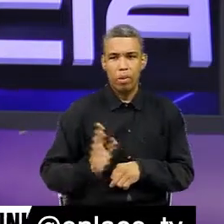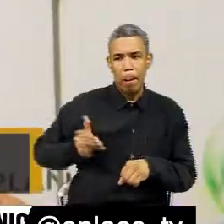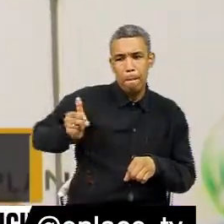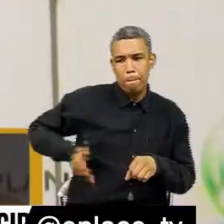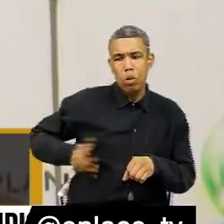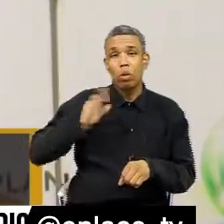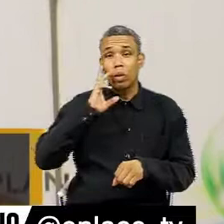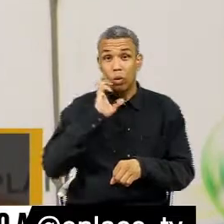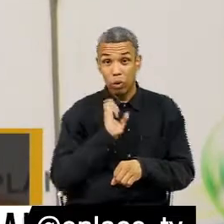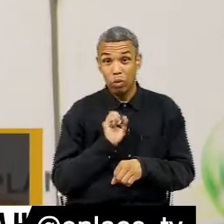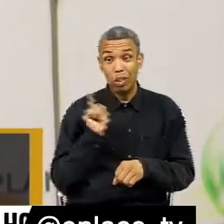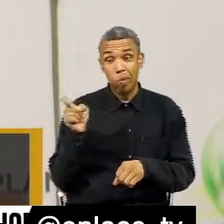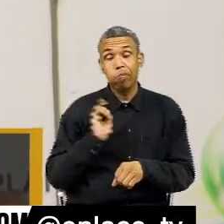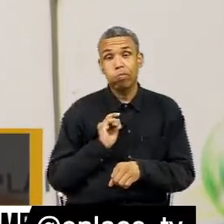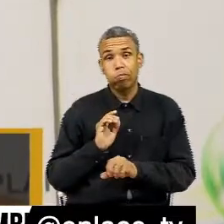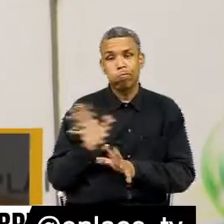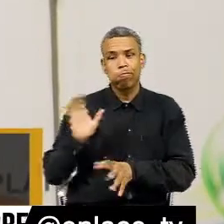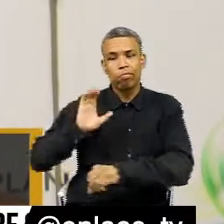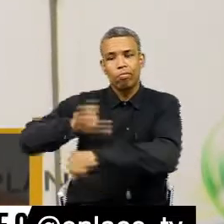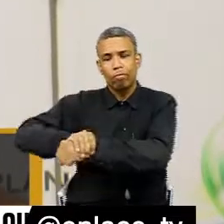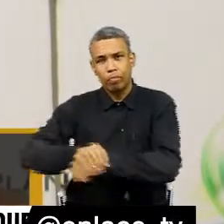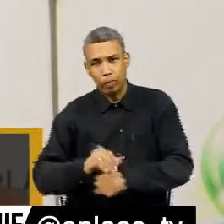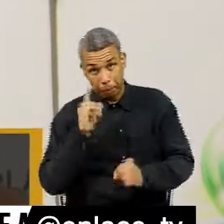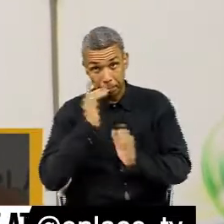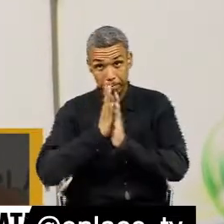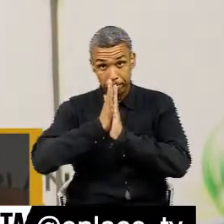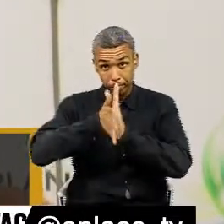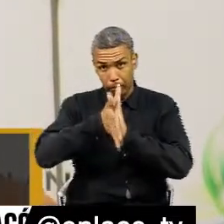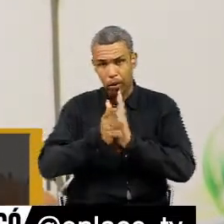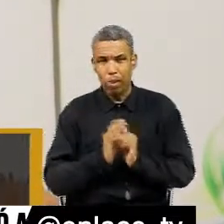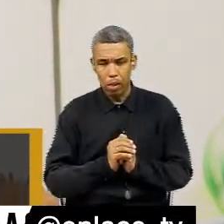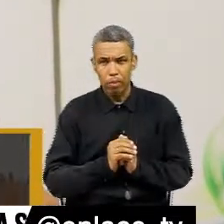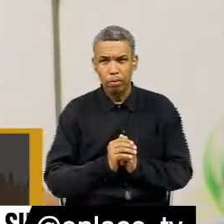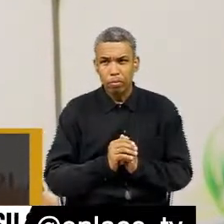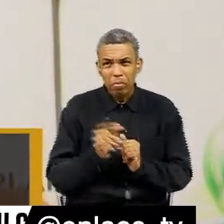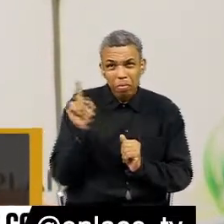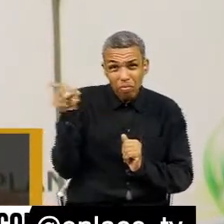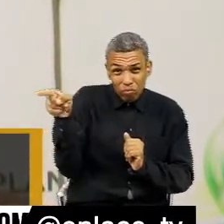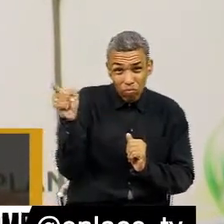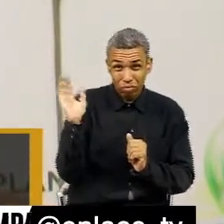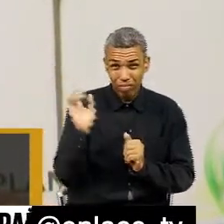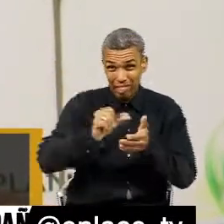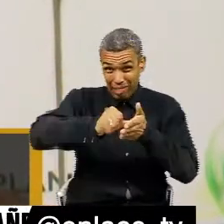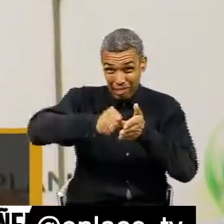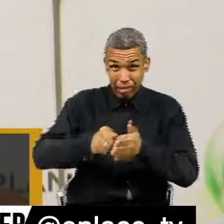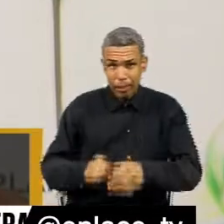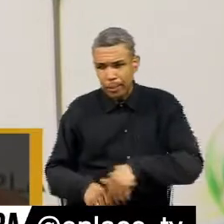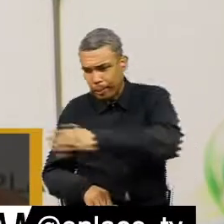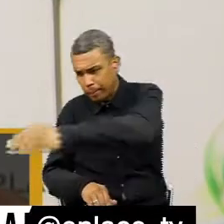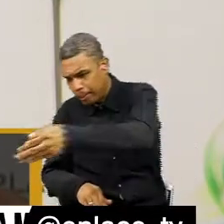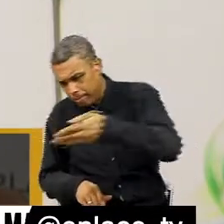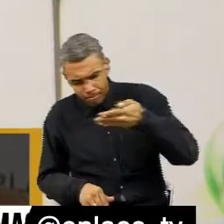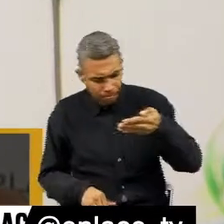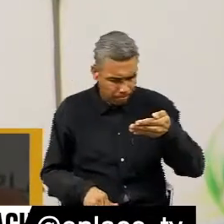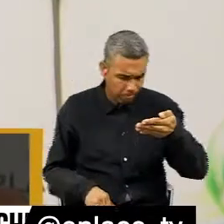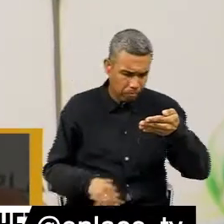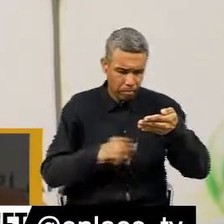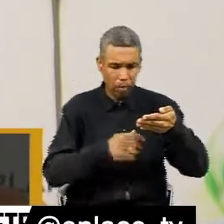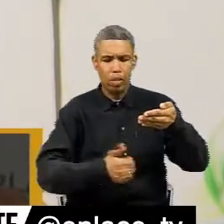Esta persona es un individuo que sobre el cual recaen varias órdenes de captura emanadas de los juzgados